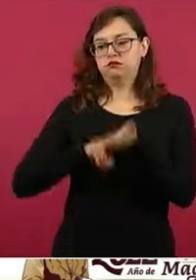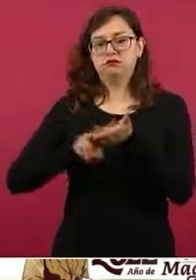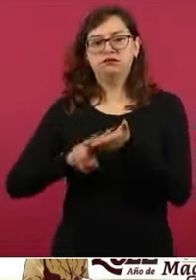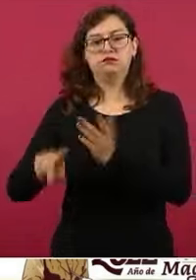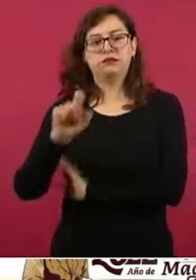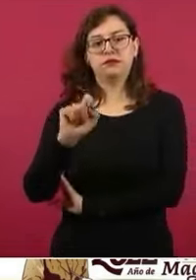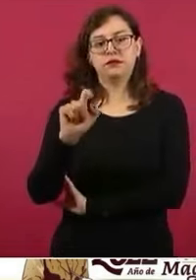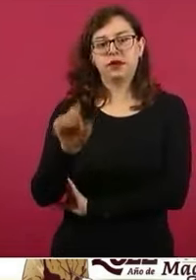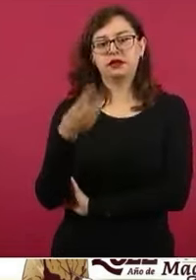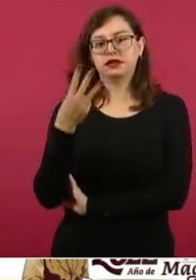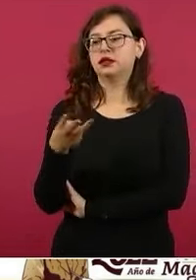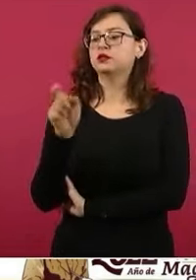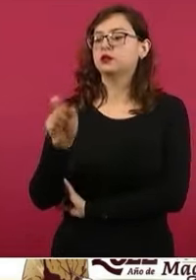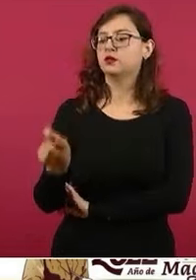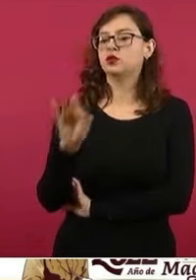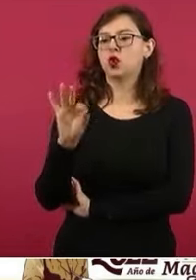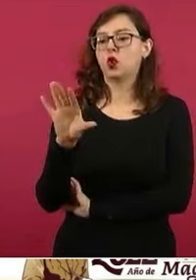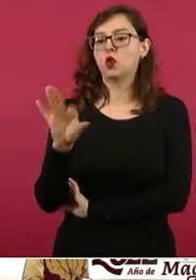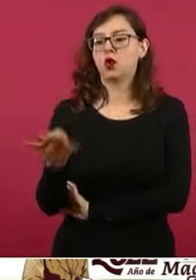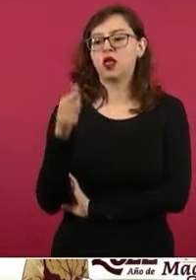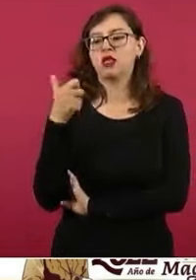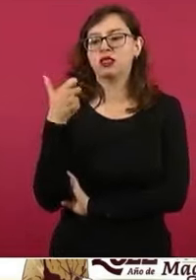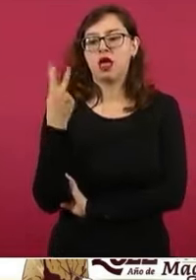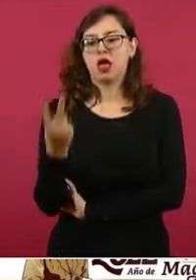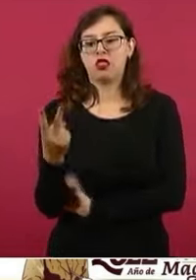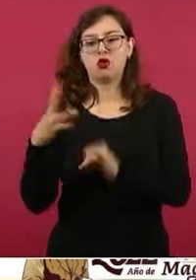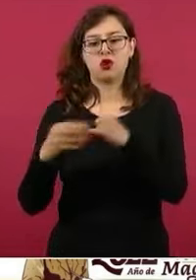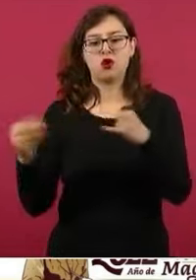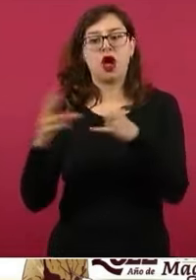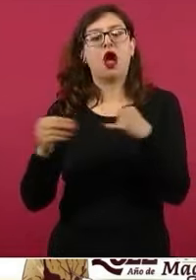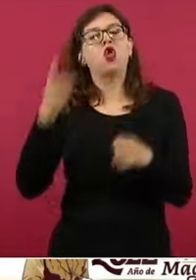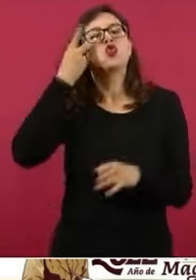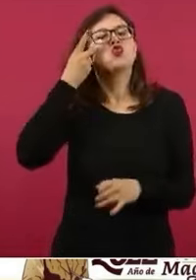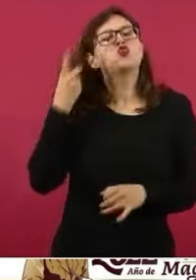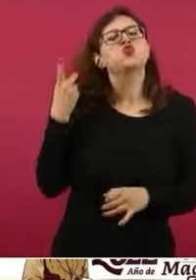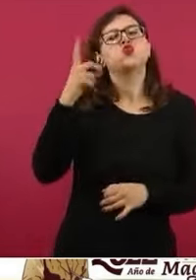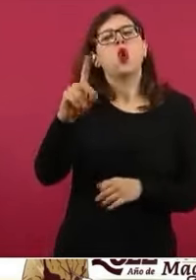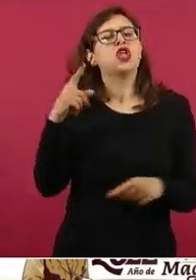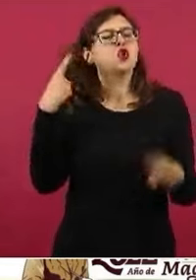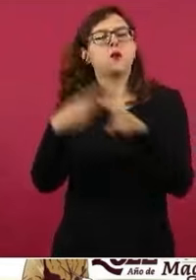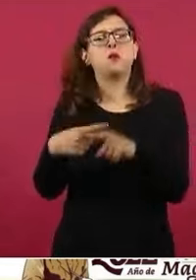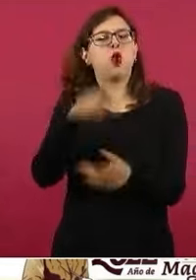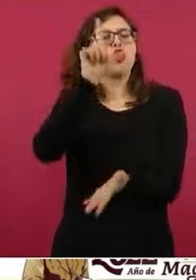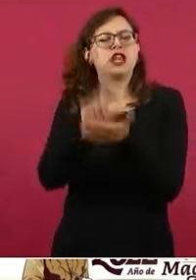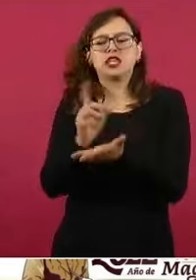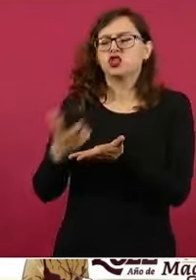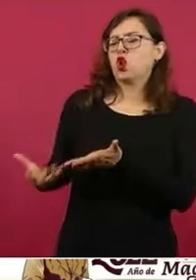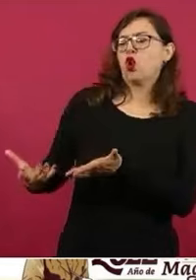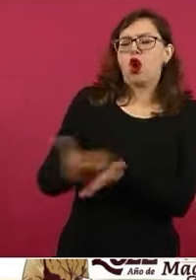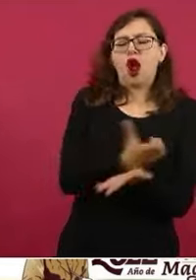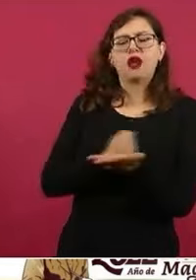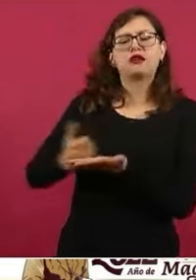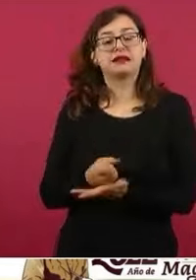23.42 el litro de la gasolina regular, tiene un margen, estos angelitos, de